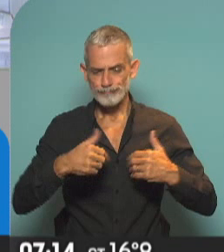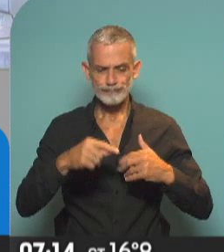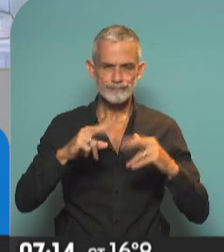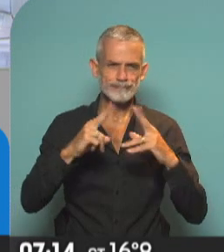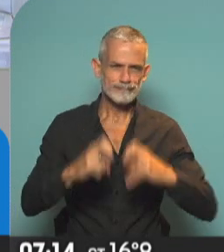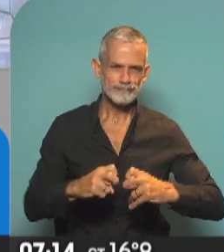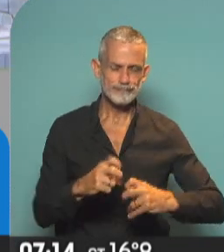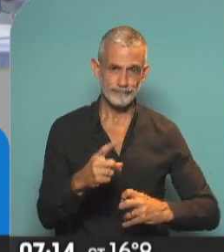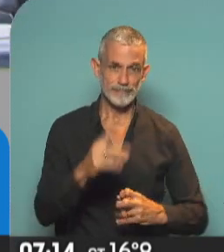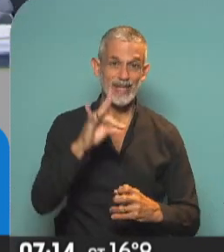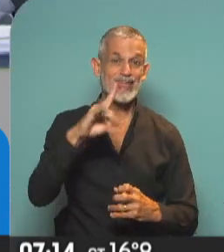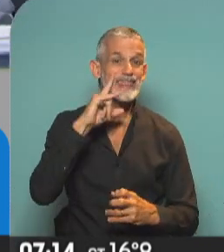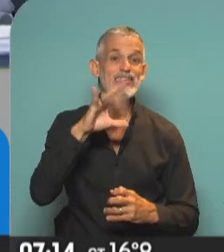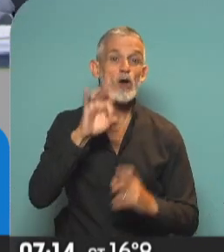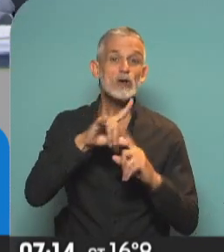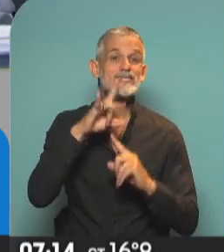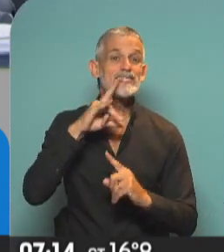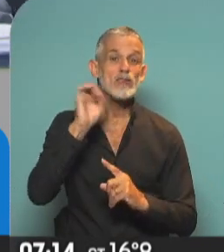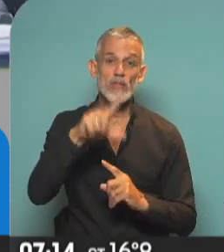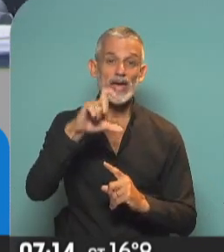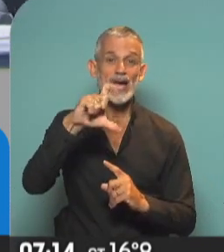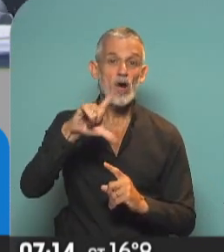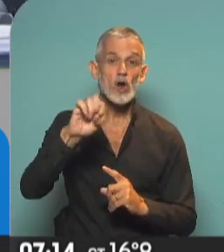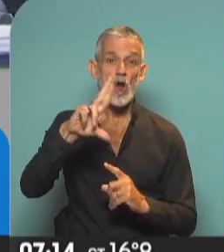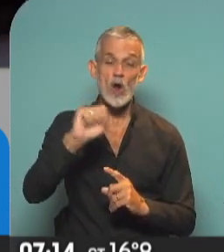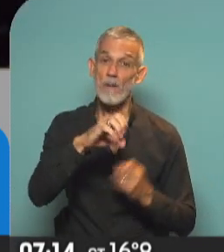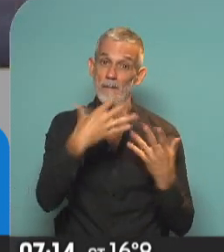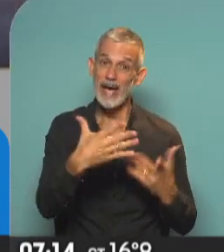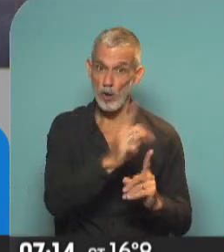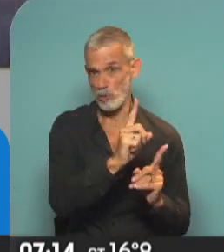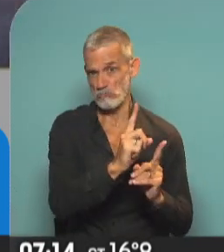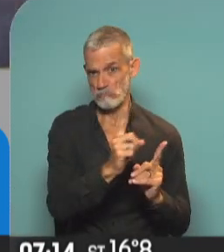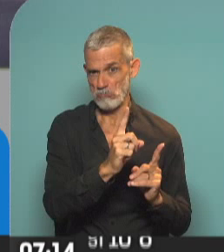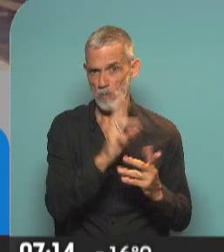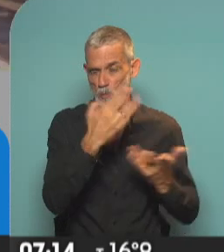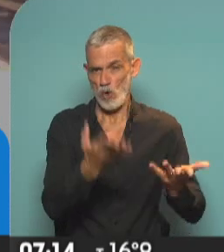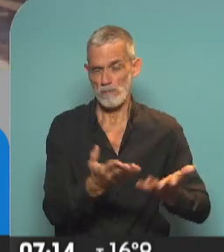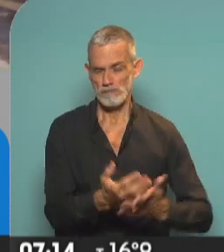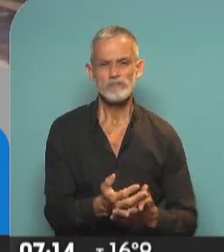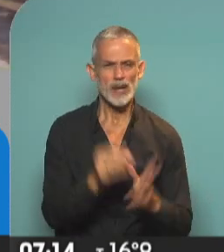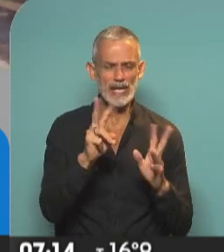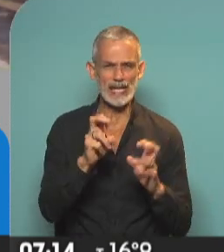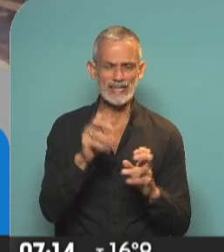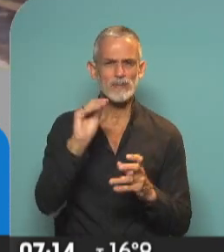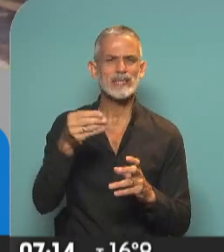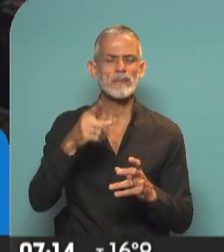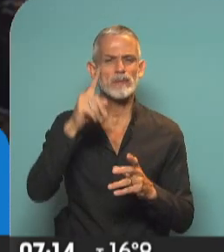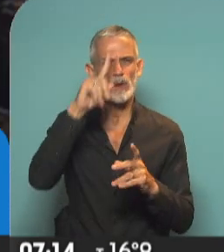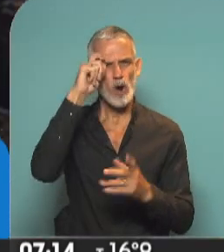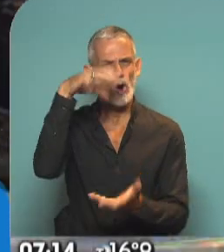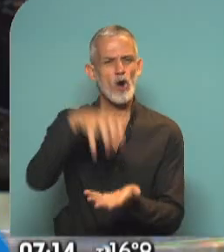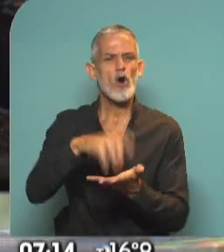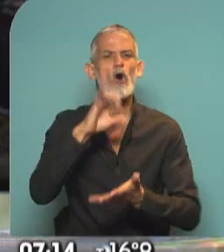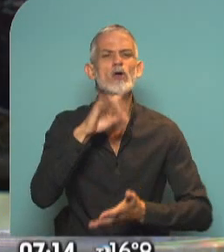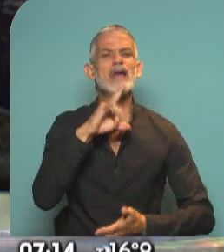que el dióxido de cloro no mejoró la salud del paciente a punto tal que terminó muriendo. Claro, bueno, para seguir con este tema nos vamos al sanatorio Otamendi aquí en la